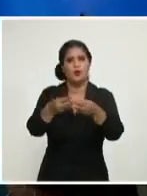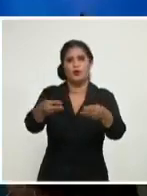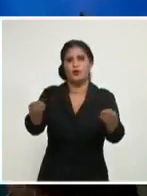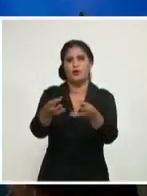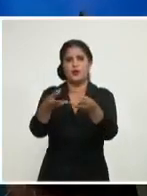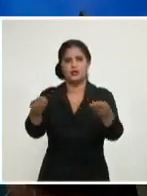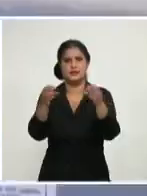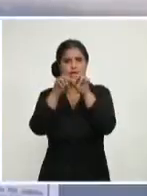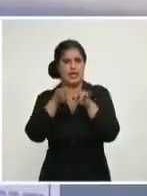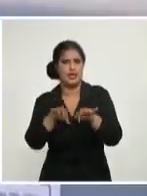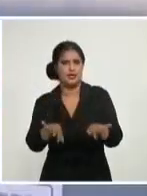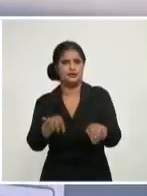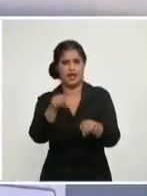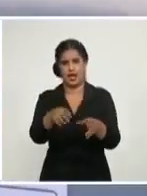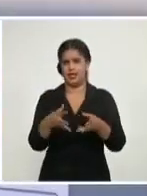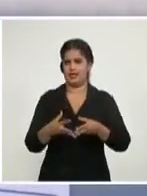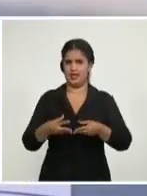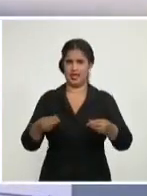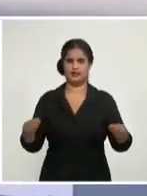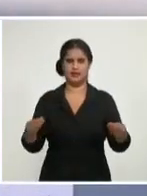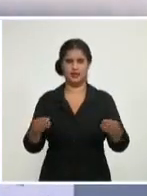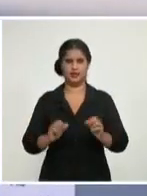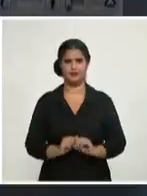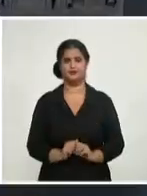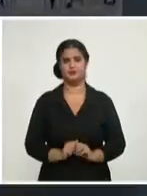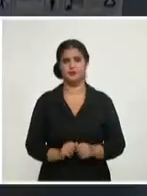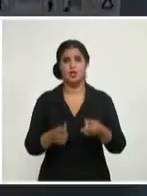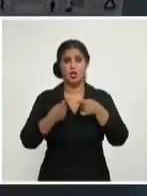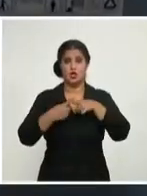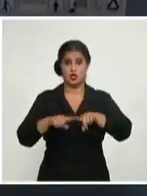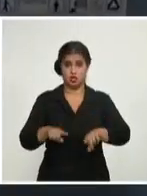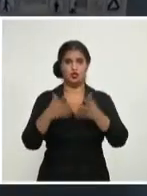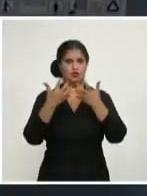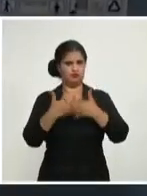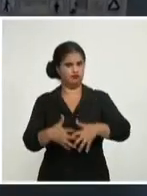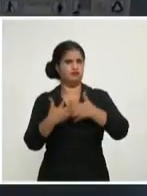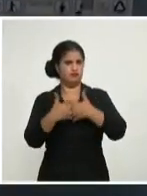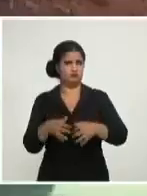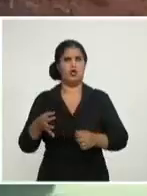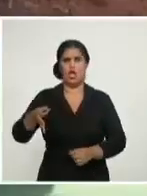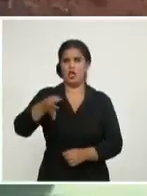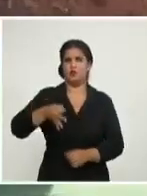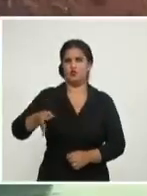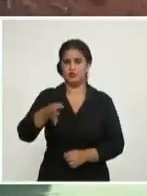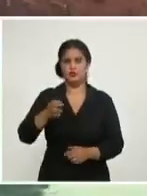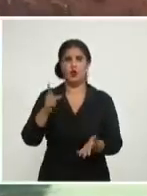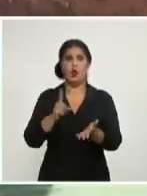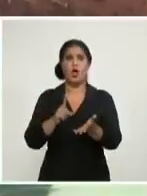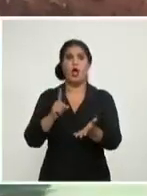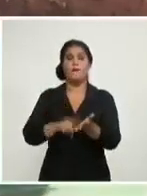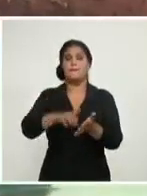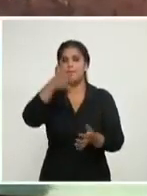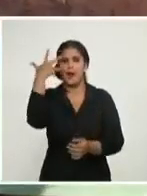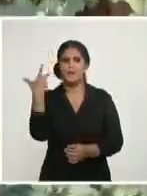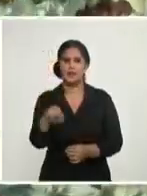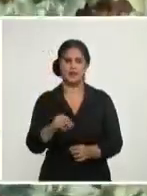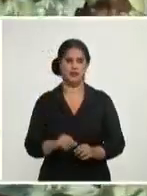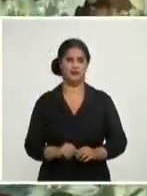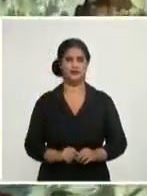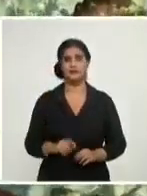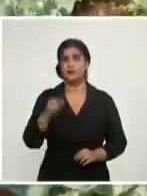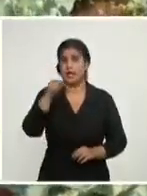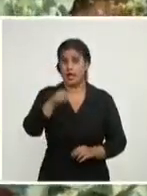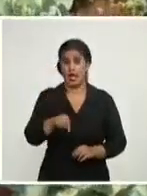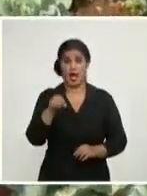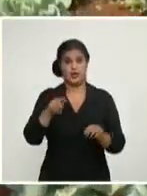de Entomófagos y Entomopatógenos de Espartaco, en el municipio Cienfueguero de Palmira. Con amplio espectro que alcanza a la